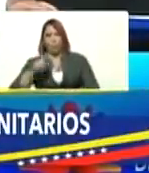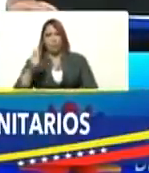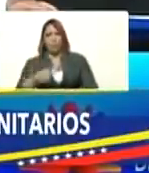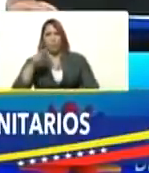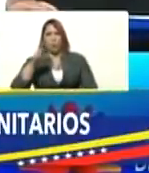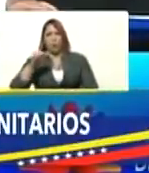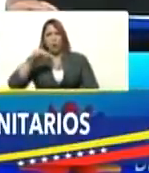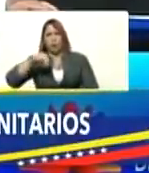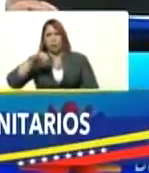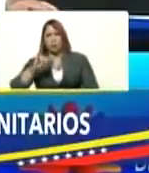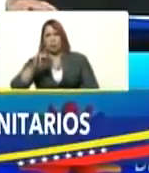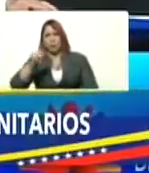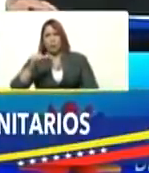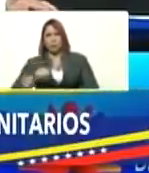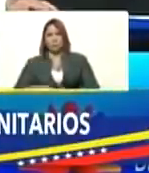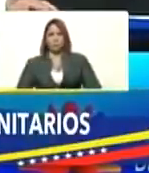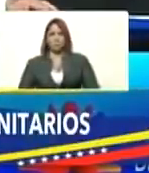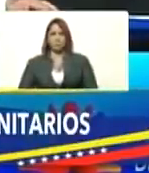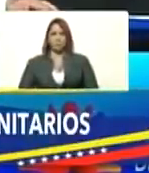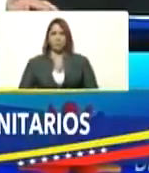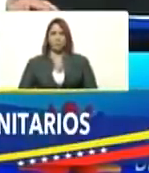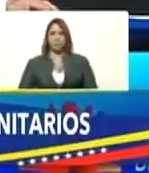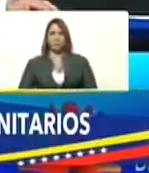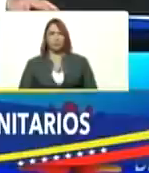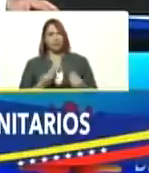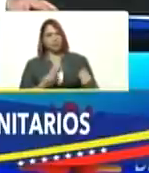ese? ¿Ah?